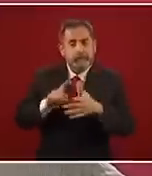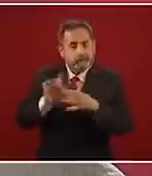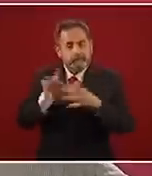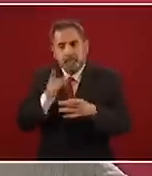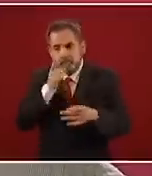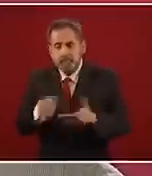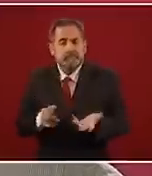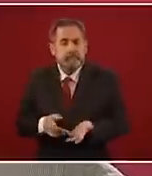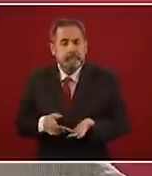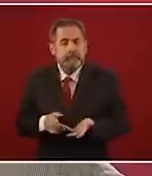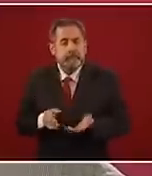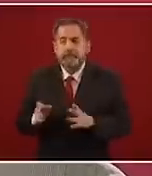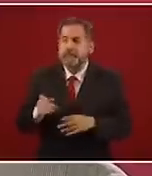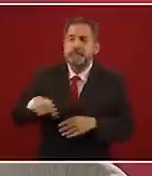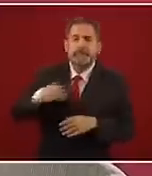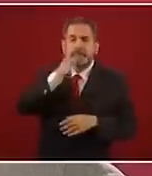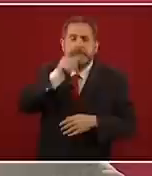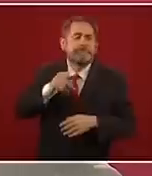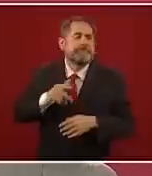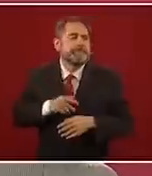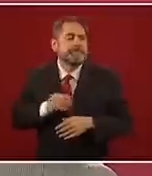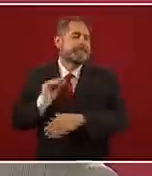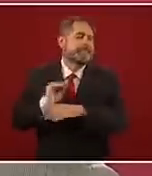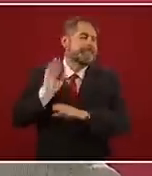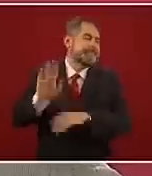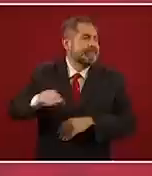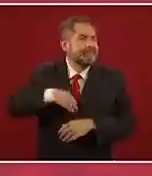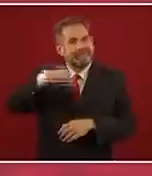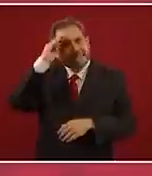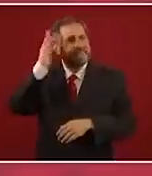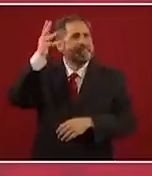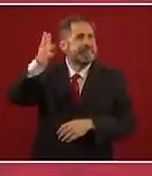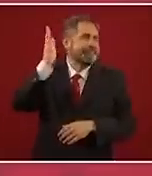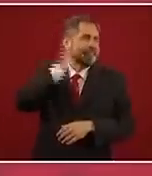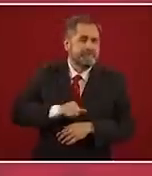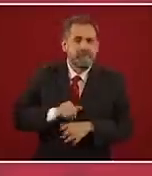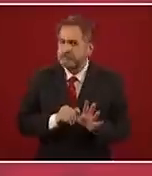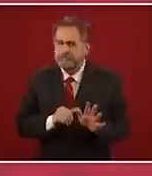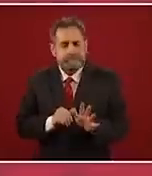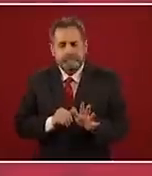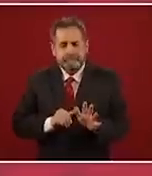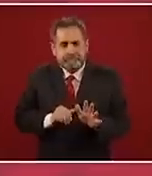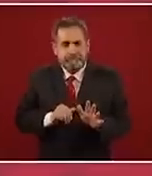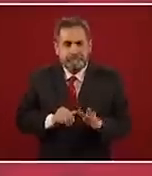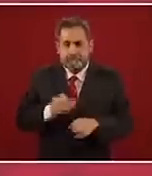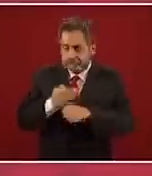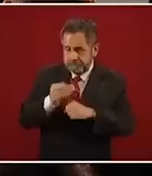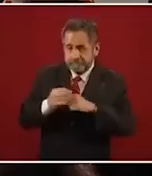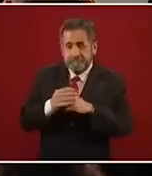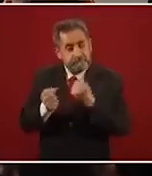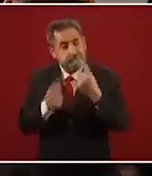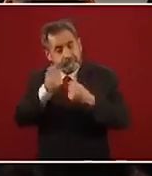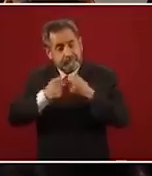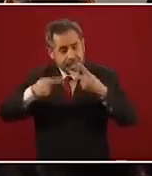podemos darnos el lujo o la libertad de no planear adecuadamente. Entonces, algunos profesionales tardan mucho